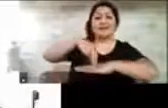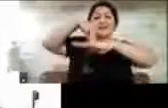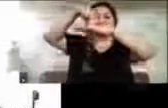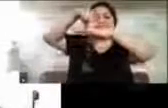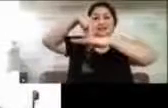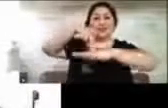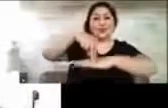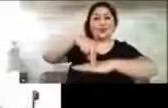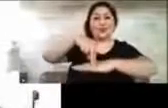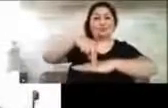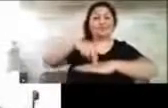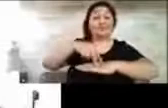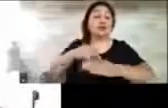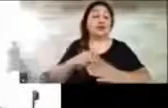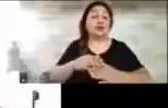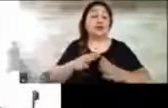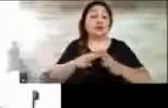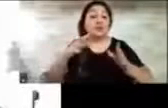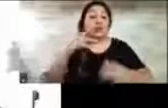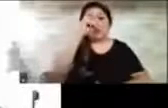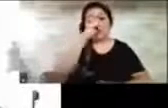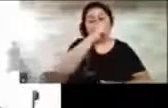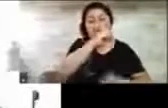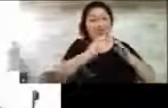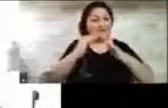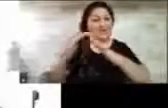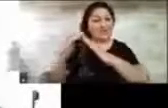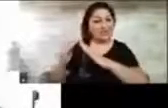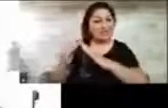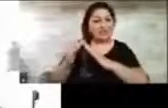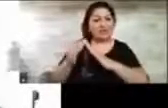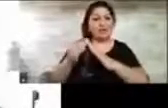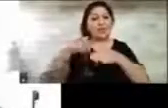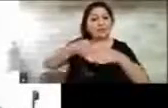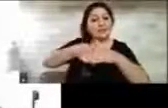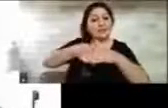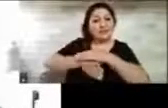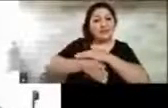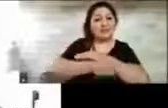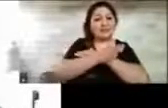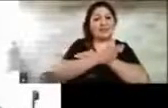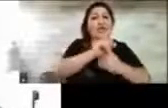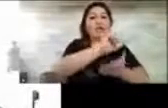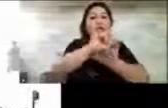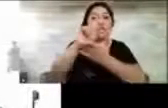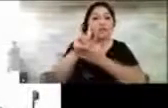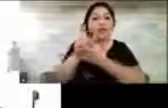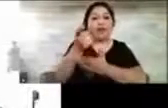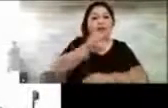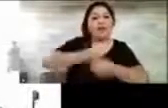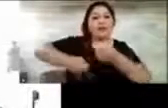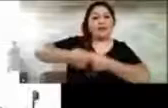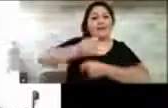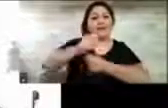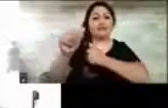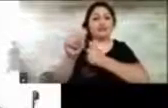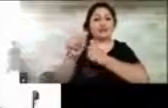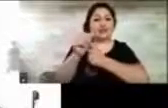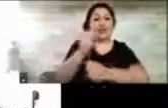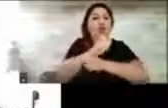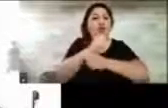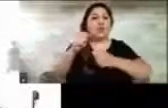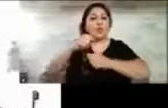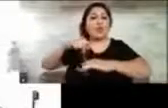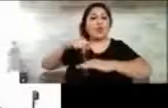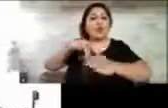vecino del sector para acceder a equipamientos, a infraestructuras, a negocios cercanos, y no poder cruzar, por ejemplo, de un